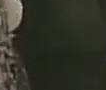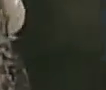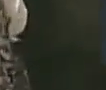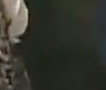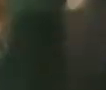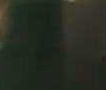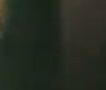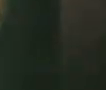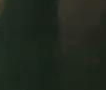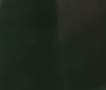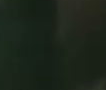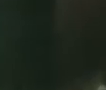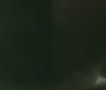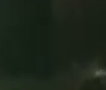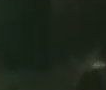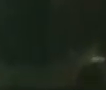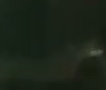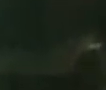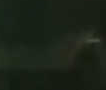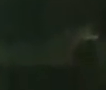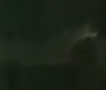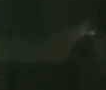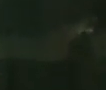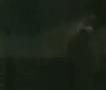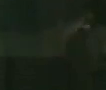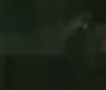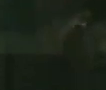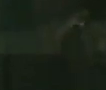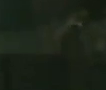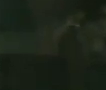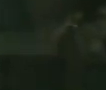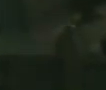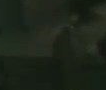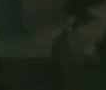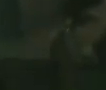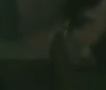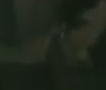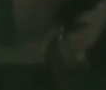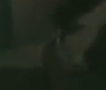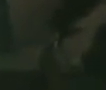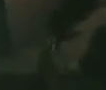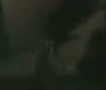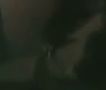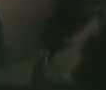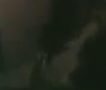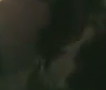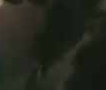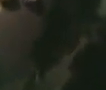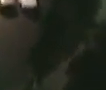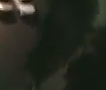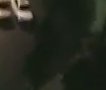podemos ofrecerle a esta hora y con ello nosotros vamos a despedir esta transmisión desde el Palacio de Miraflores.